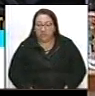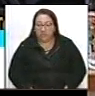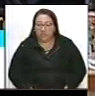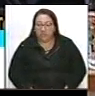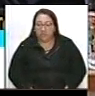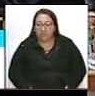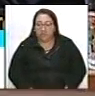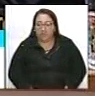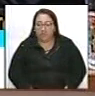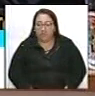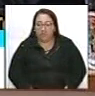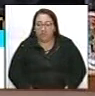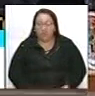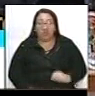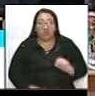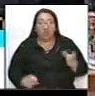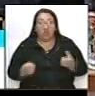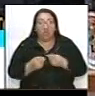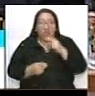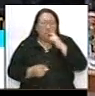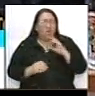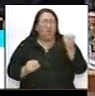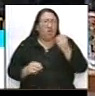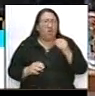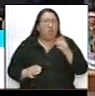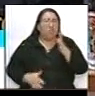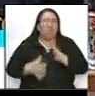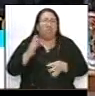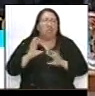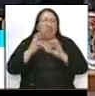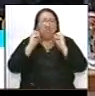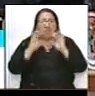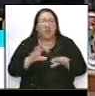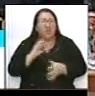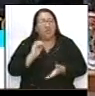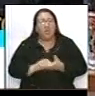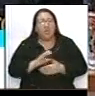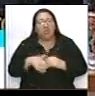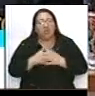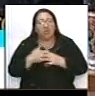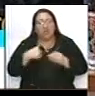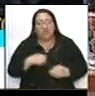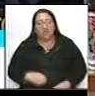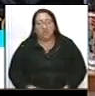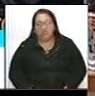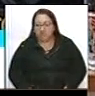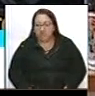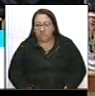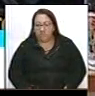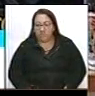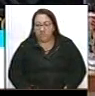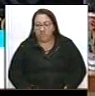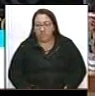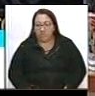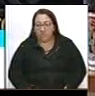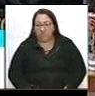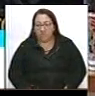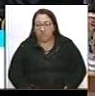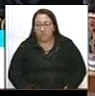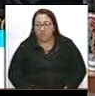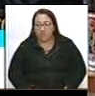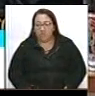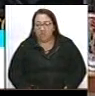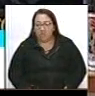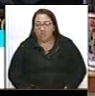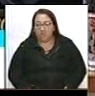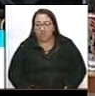estar prestándonos a un tremendo espectáculo que va a terminar embarrándonos más de lo que estamos. Yo ya estoy viendo el escenario. ¿Quieren que les